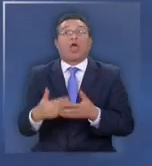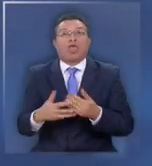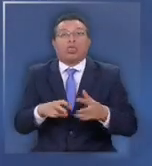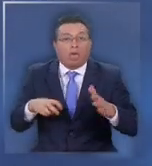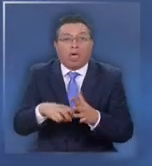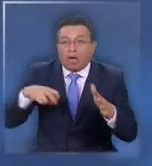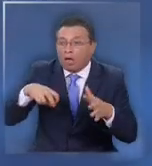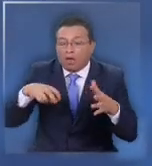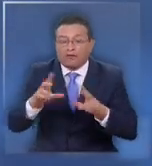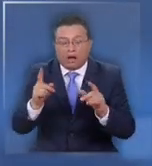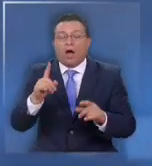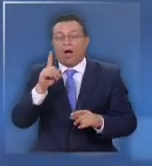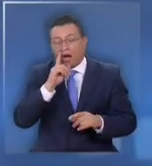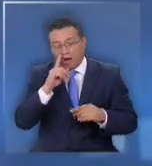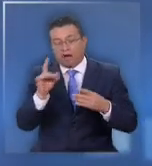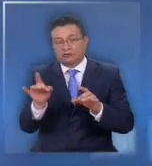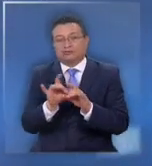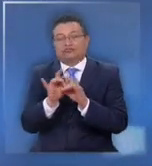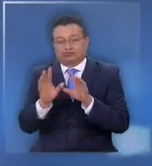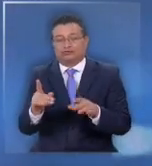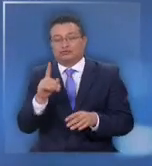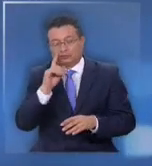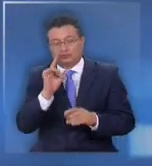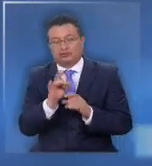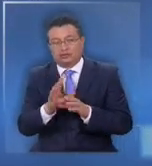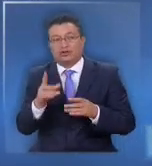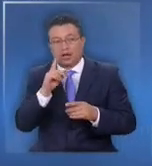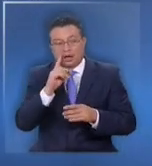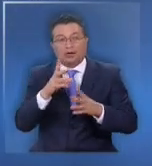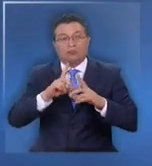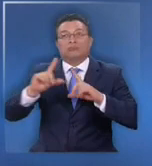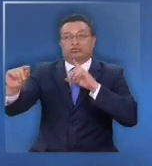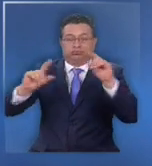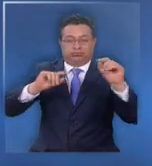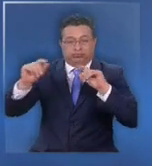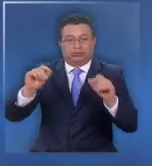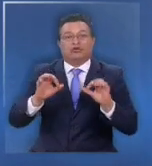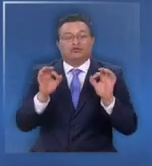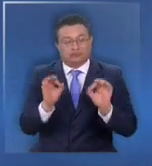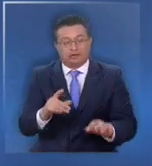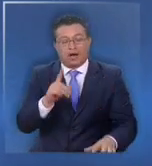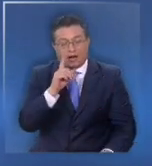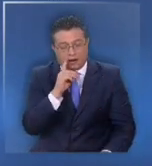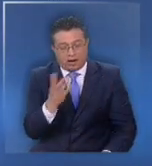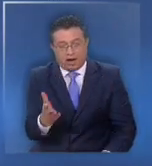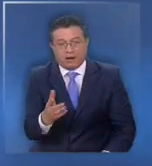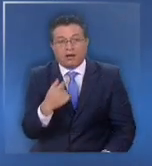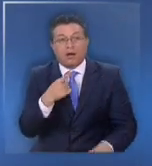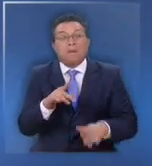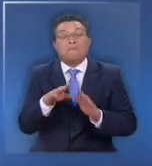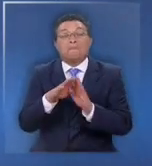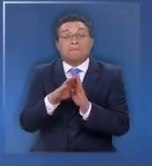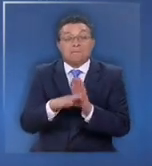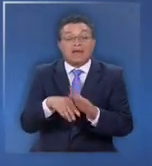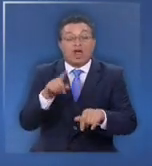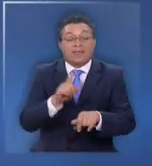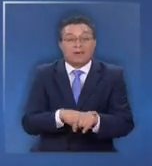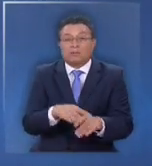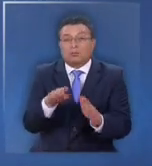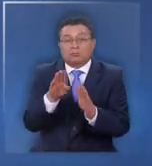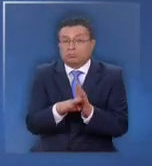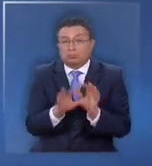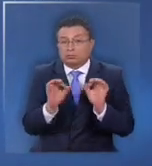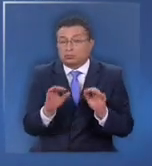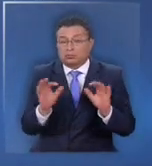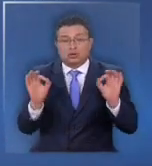que la estación fuese por estándares de seguridad como bien decía esto fuese evacuar le dice que significa que en menor una cantidad de tiempo menor a